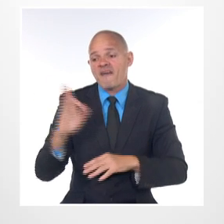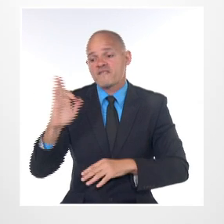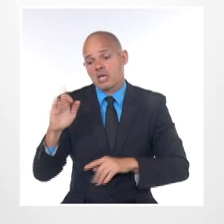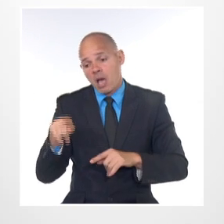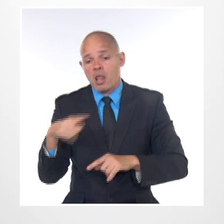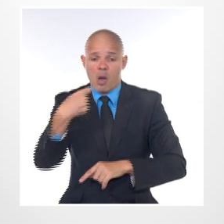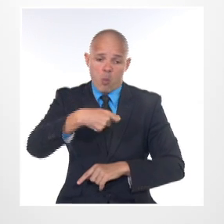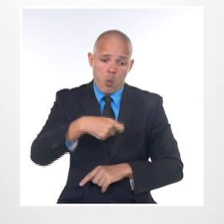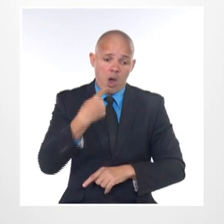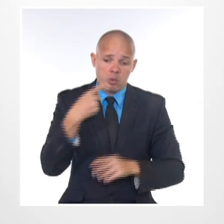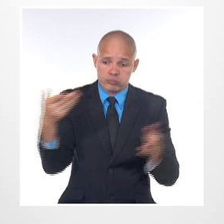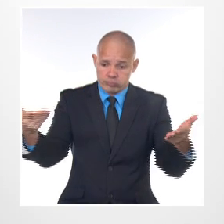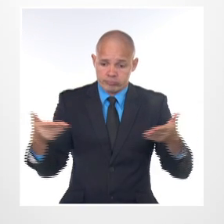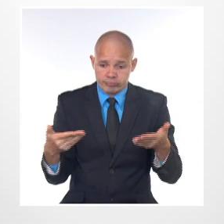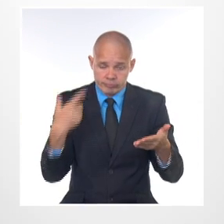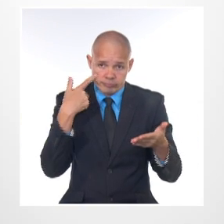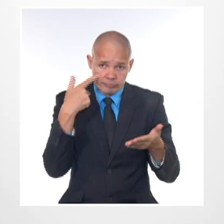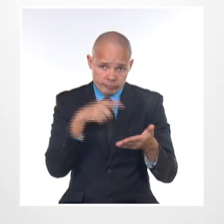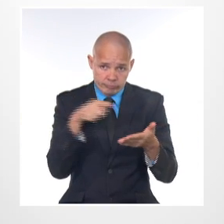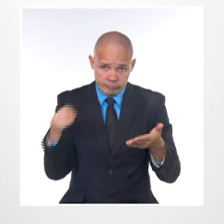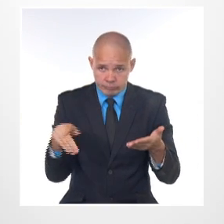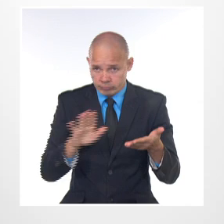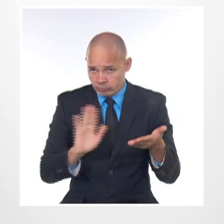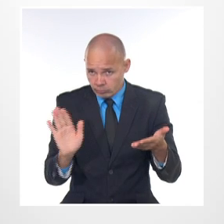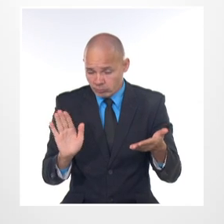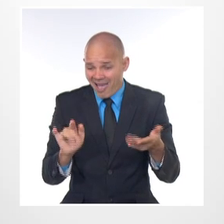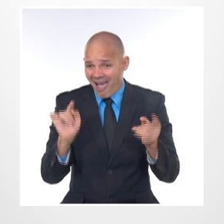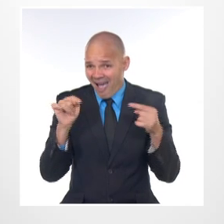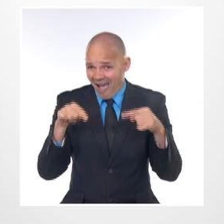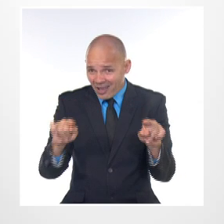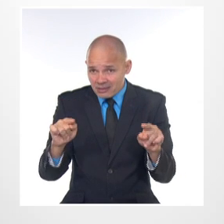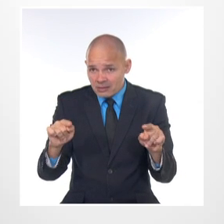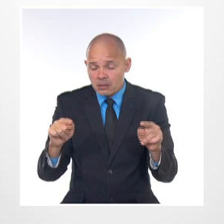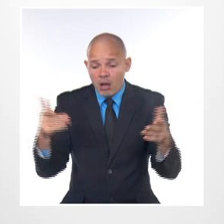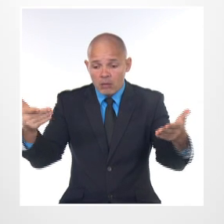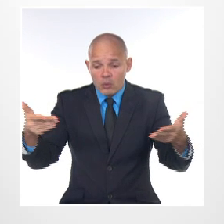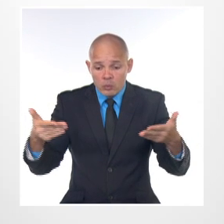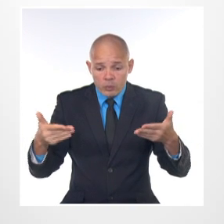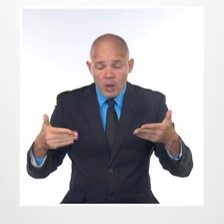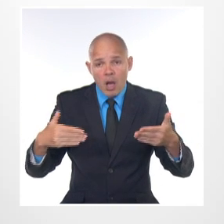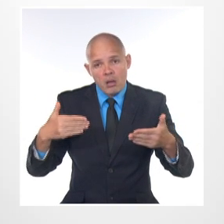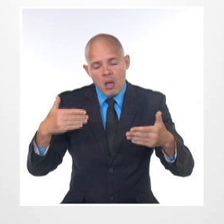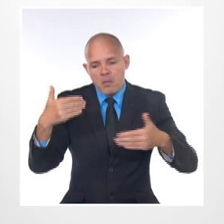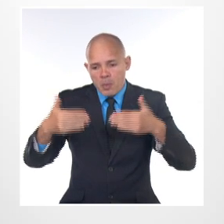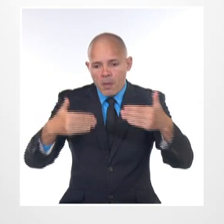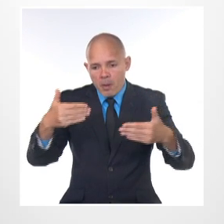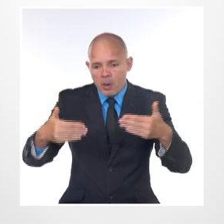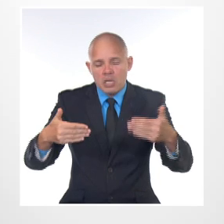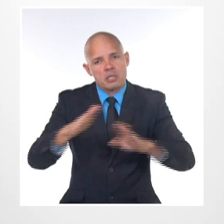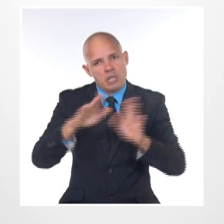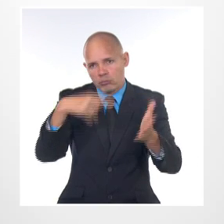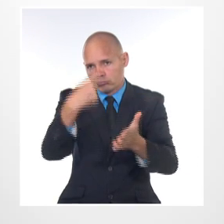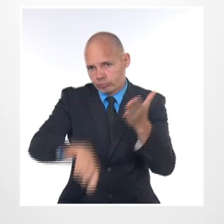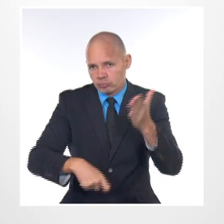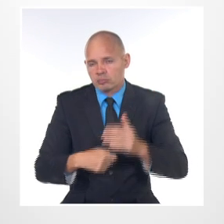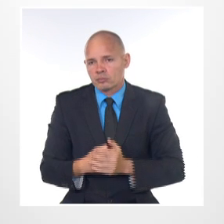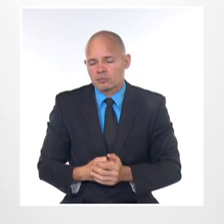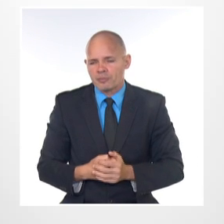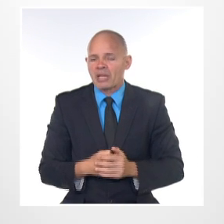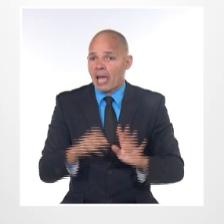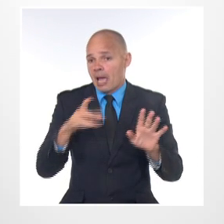que trae como pruebas también el defensor, y sobre esa base, entonces, cumpliendo el debido proceso, se toma la decisión. Son fuertes las penas, sin